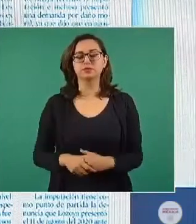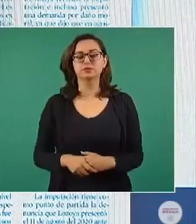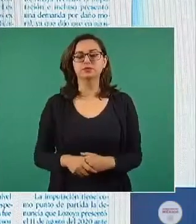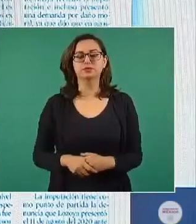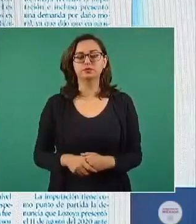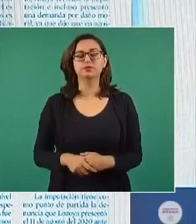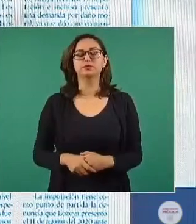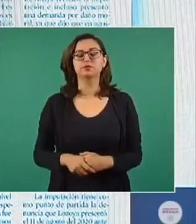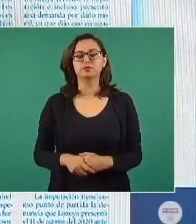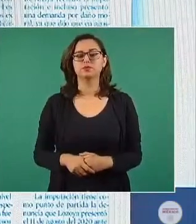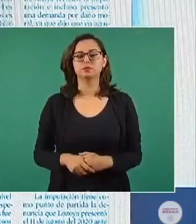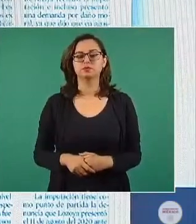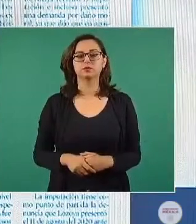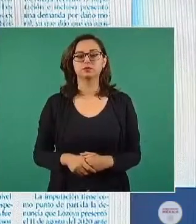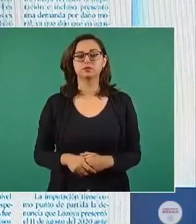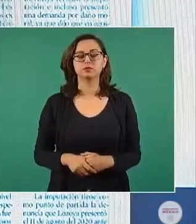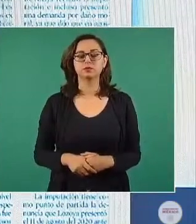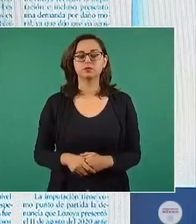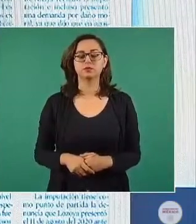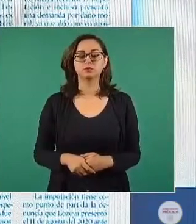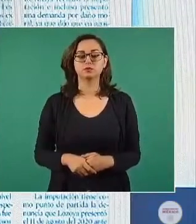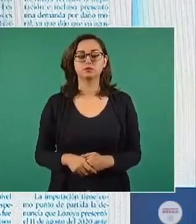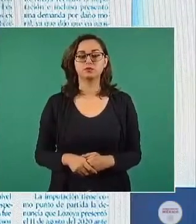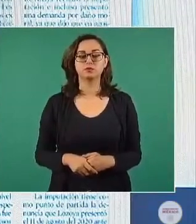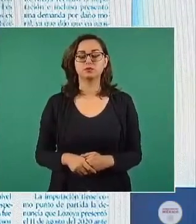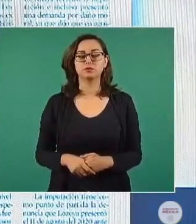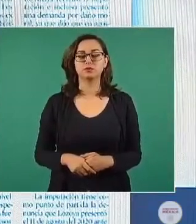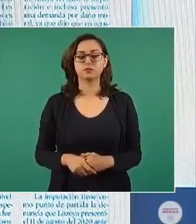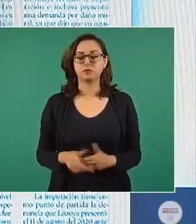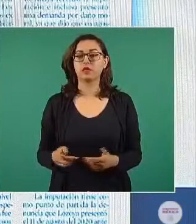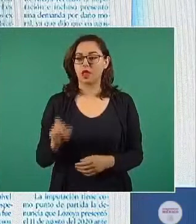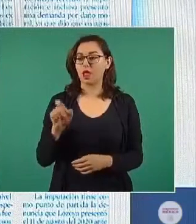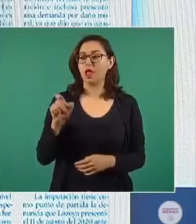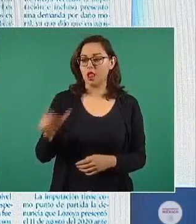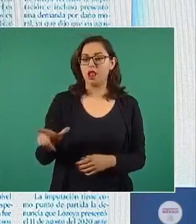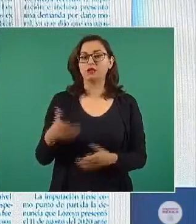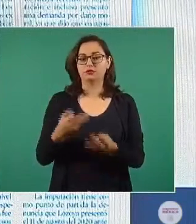El finado Ruiz Massieu. José Francisco Ruiz Massieu.